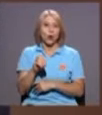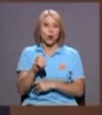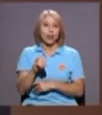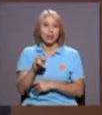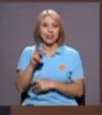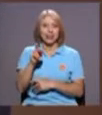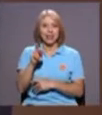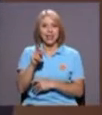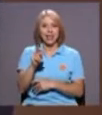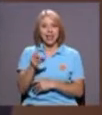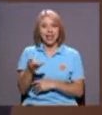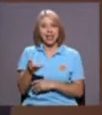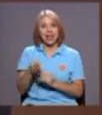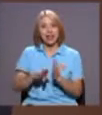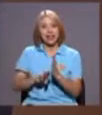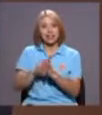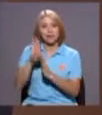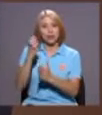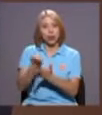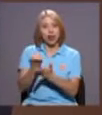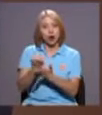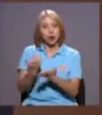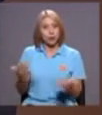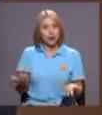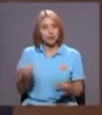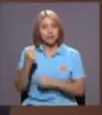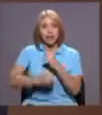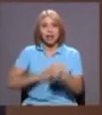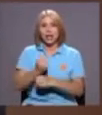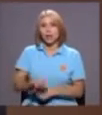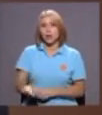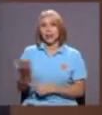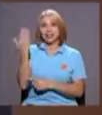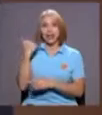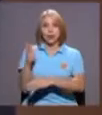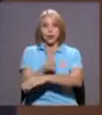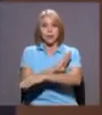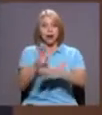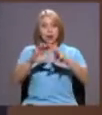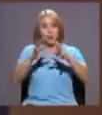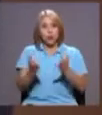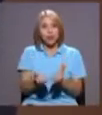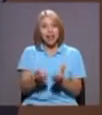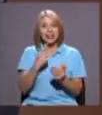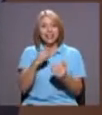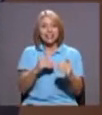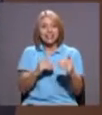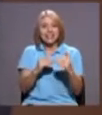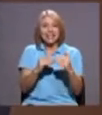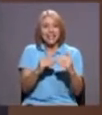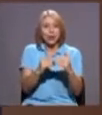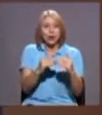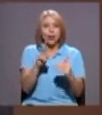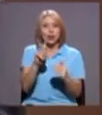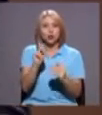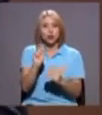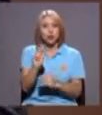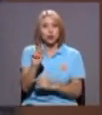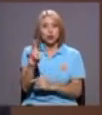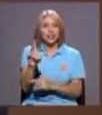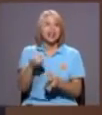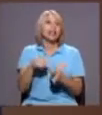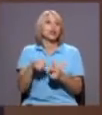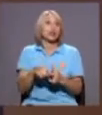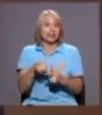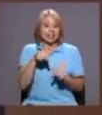de crecimiento de la economía. El año pasado, según el Banco Mundial, se acercó al 2.7%, de manera que será mejor que el